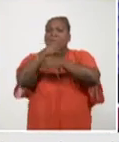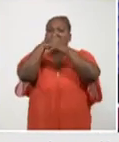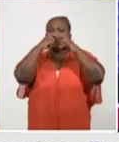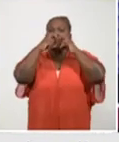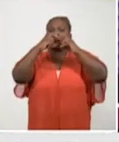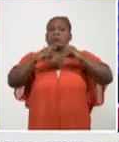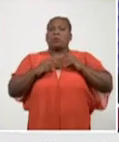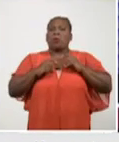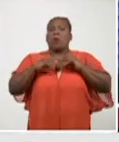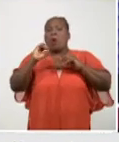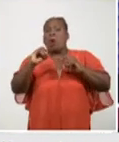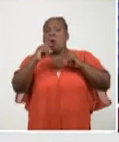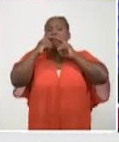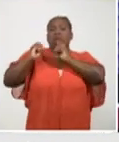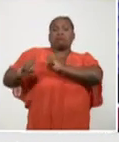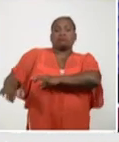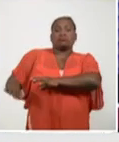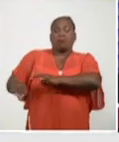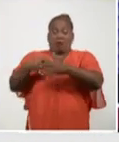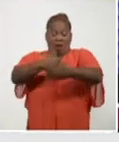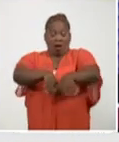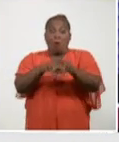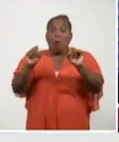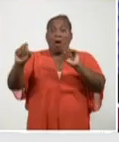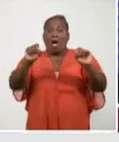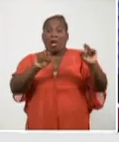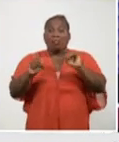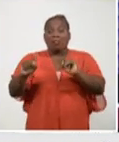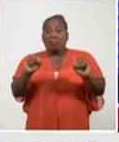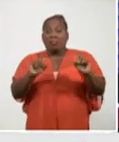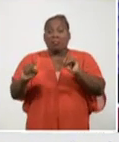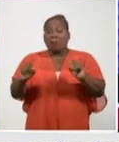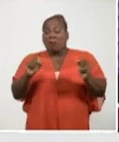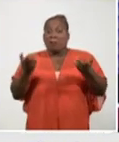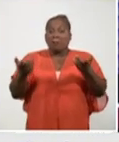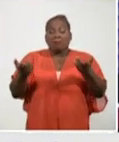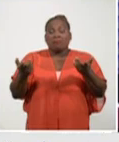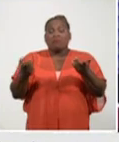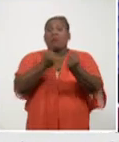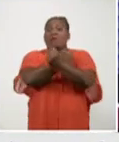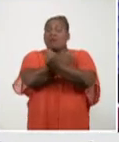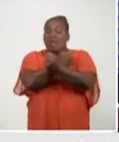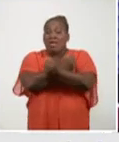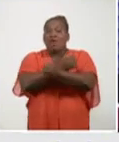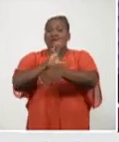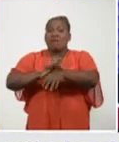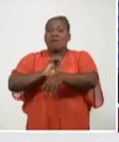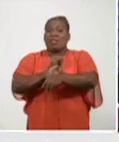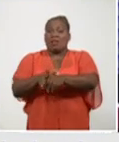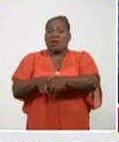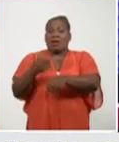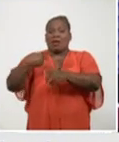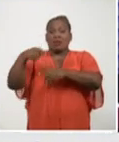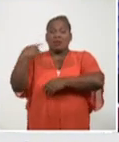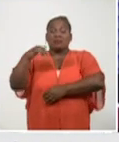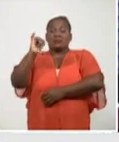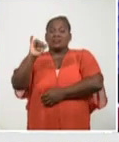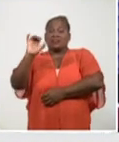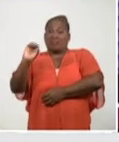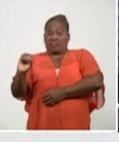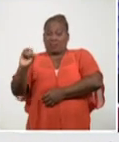a veces jugando, a veces en otras actividades, con el riesgo que tienen. 60 ayer eran menores de 20